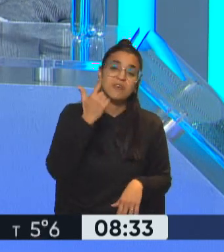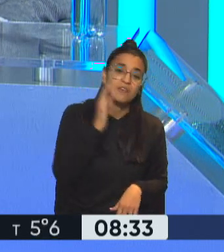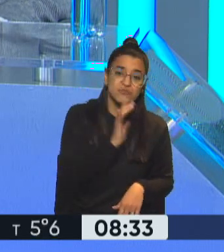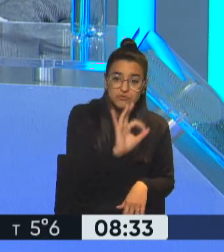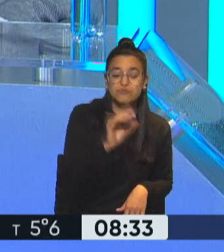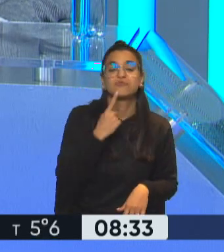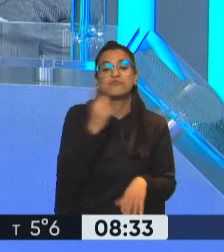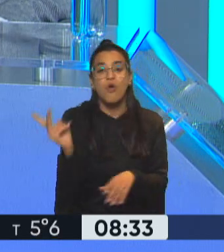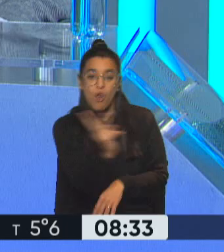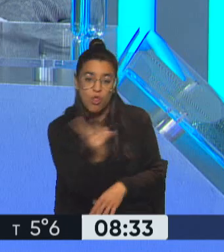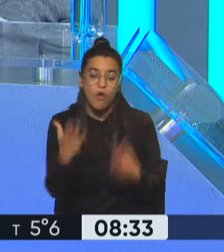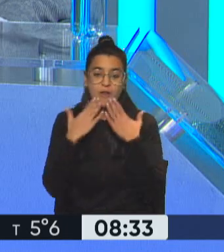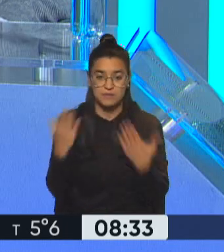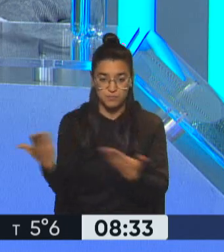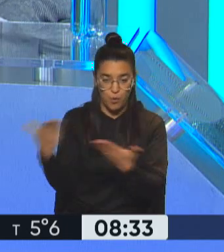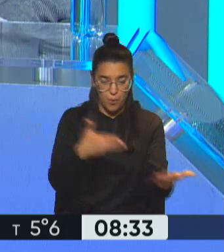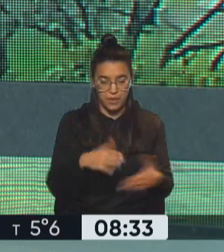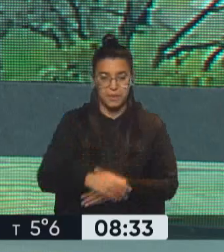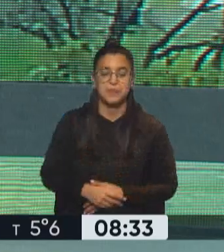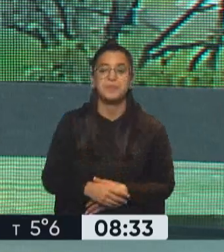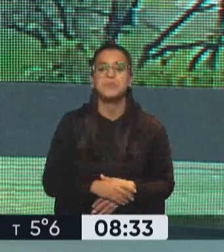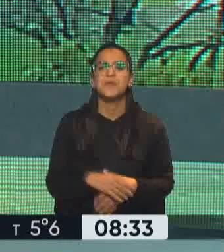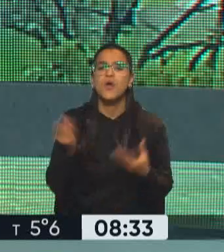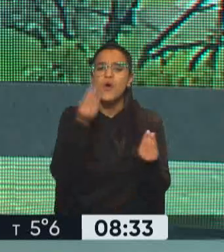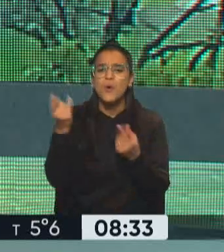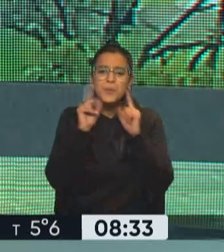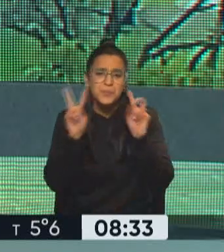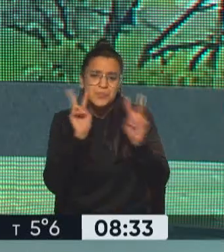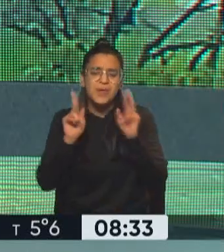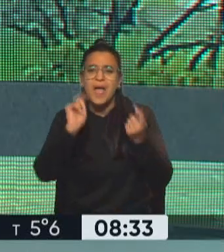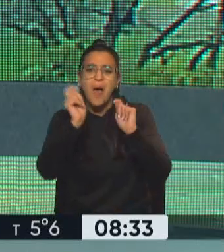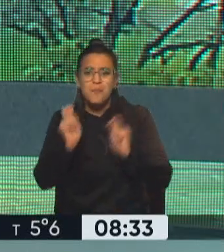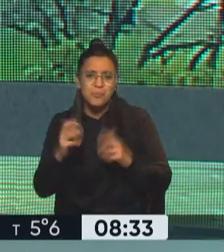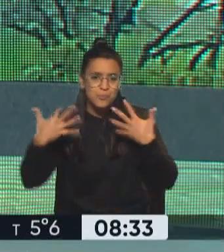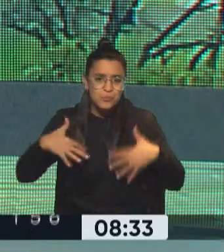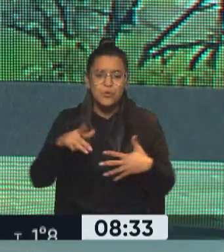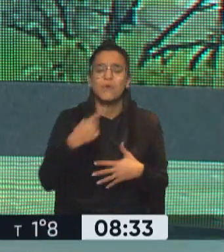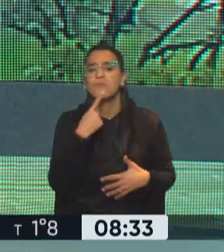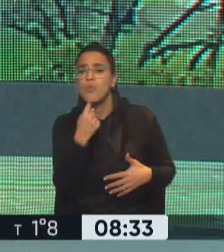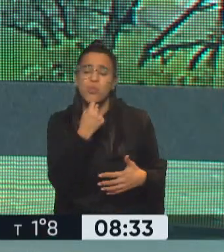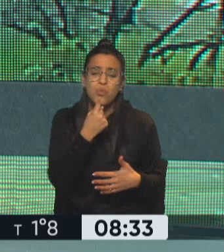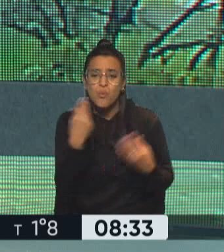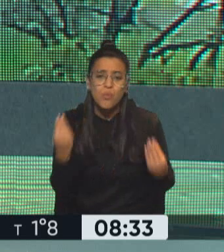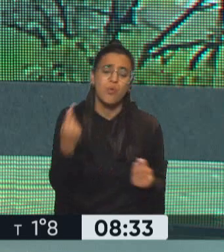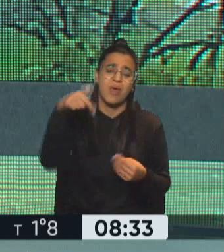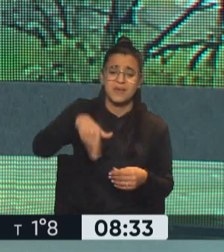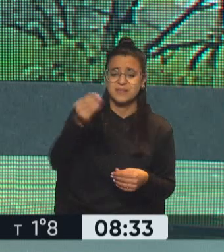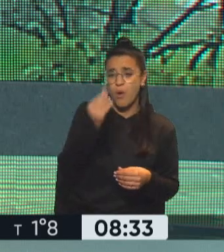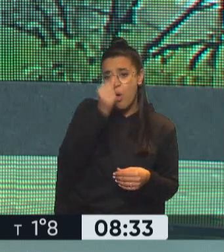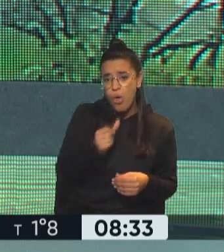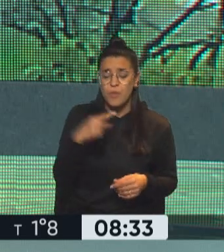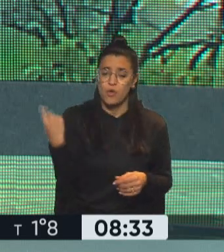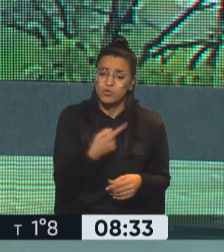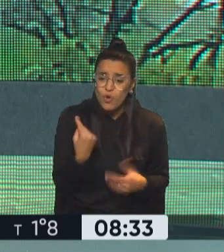de IPAPINES. Gracias por venir. No, al contrario. Bueno, ¿cómo observan ustedes estos cambios, ¿no? La incertidumbre, supongo, de un fin de semana que a